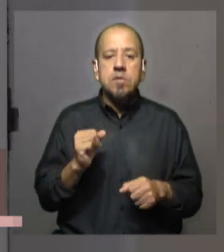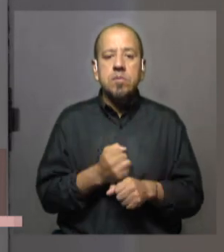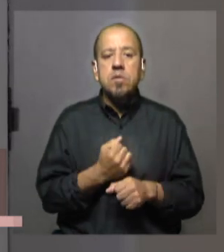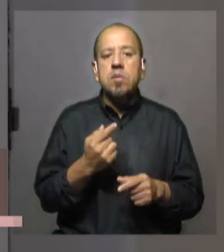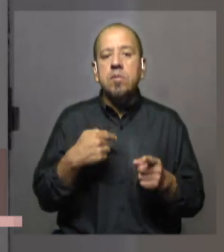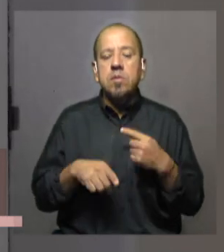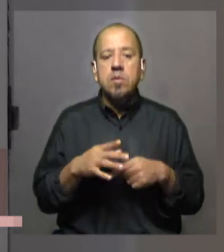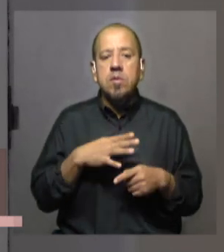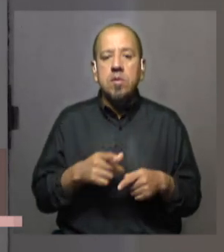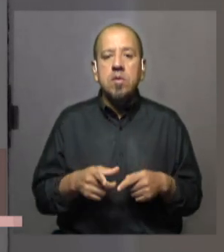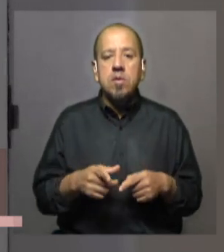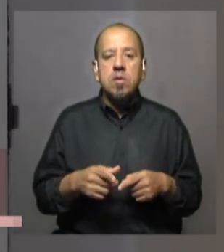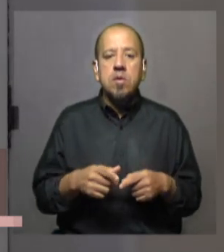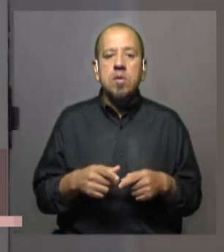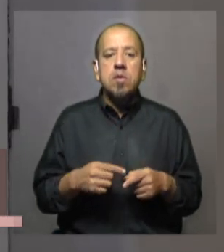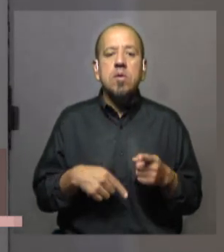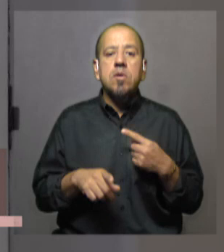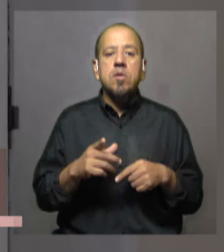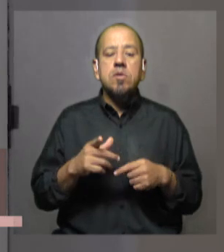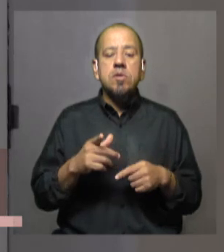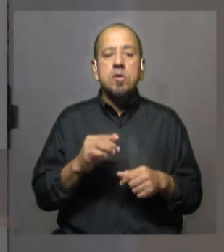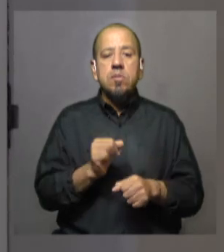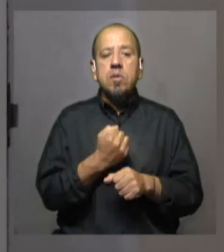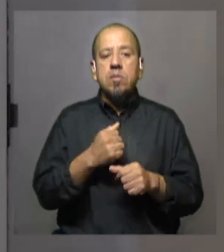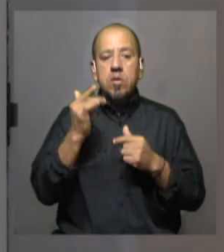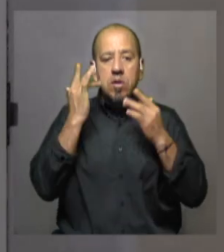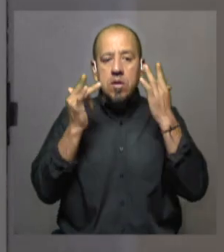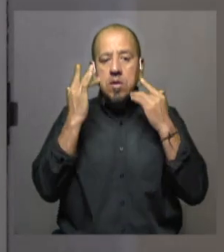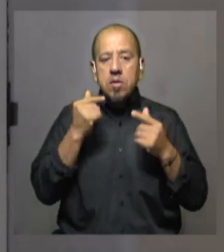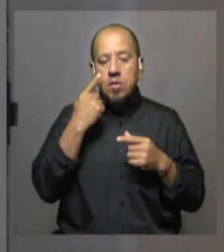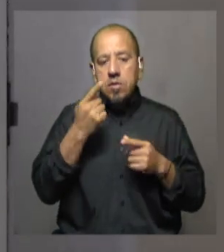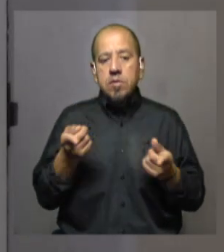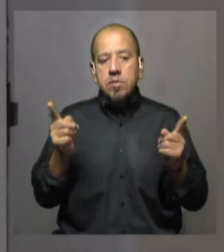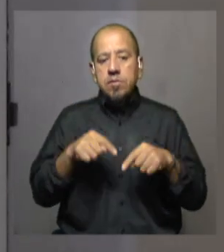en esta 60ª edición del Premio Nacional de Artes Visuales. Así que